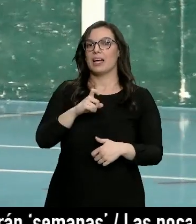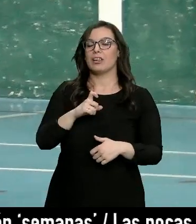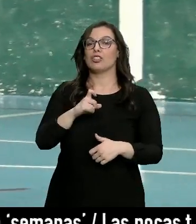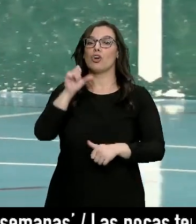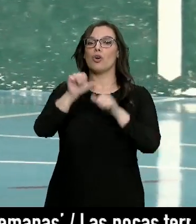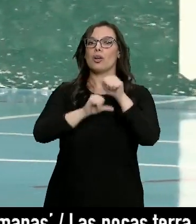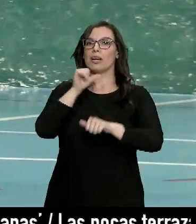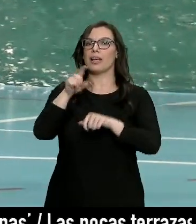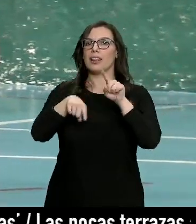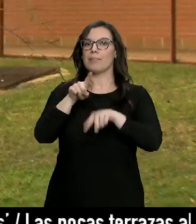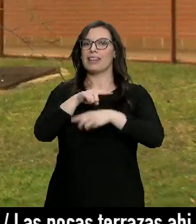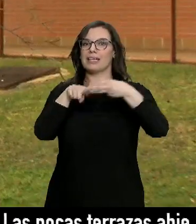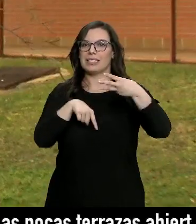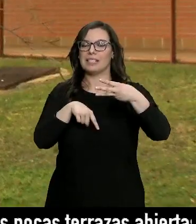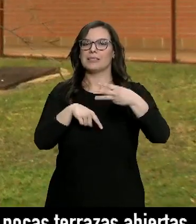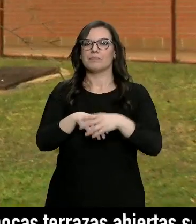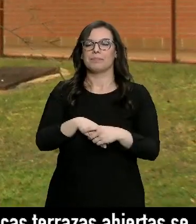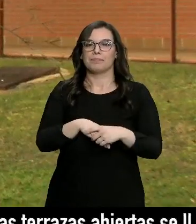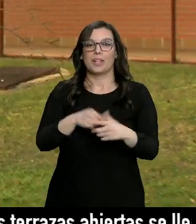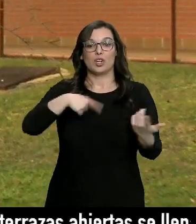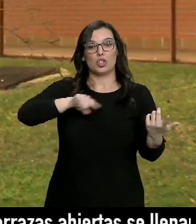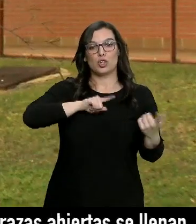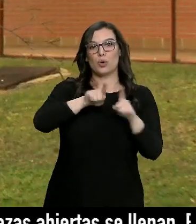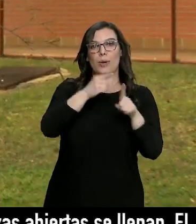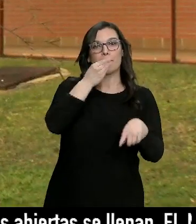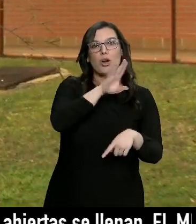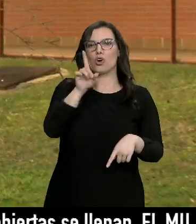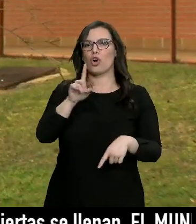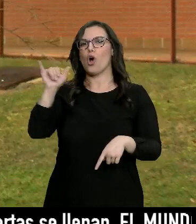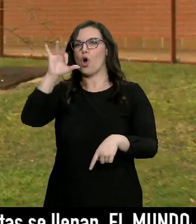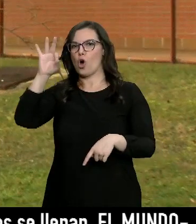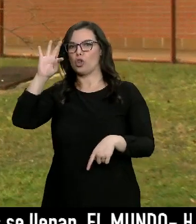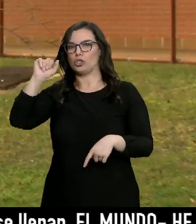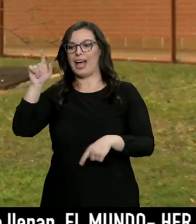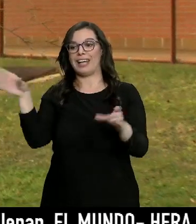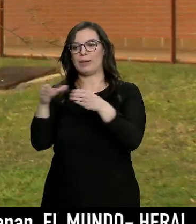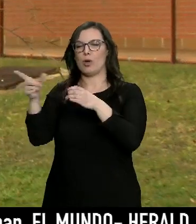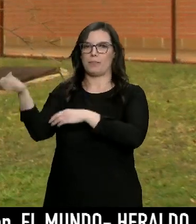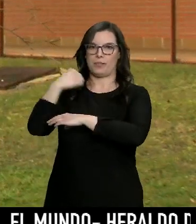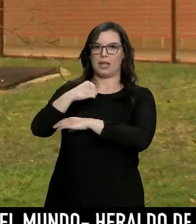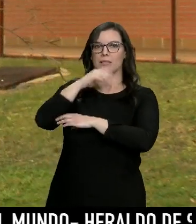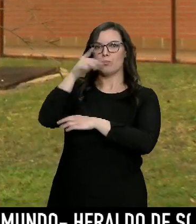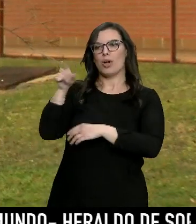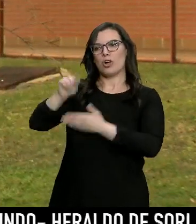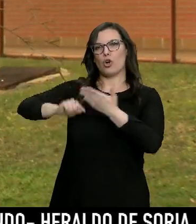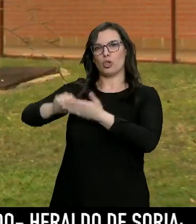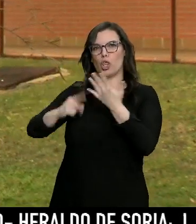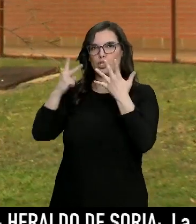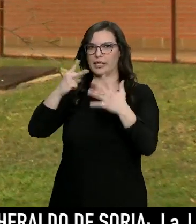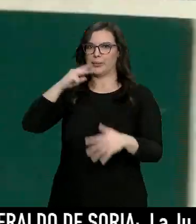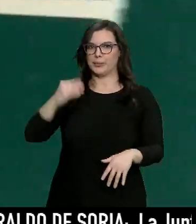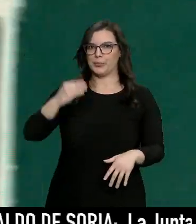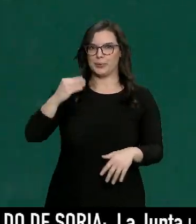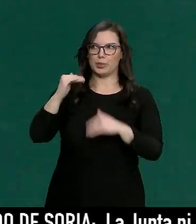Vera considera que la Jota es superior. No creo que somos los favoritos, yo creo que la Jota está por encima de nosotros por el tema de ha hecho 7 fichajes, 7 jugadoras que vienen